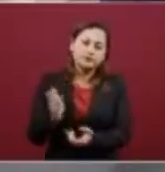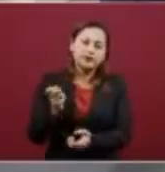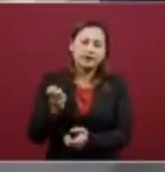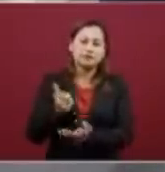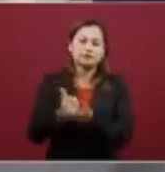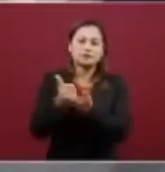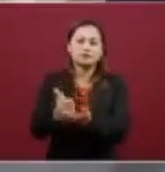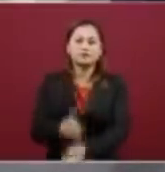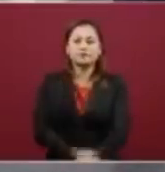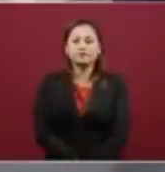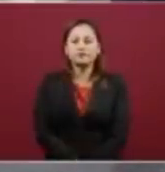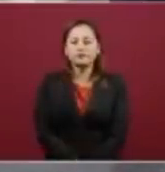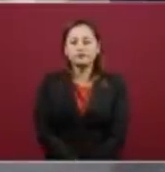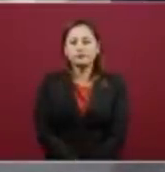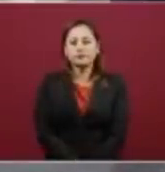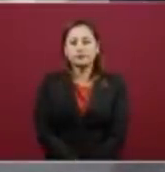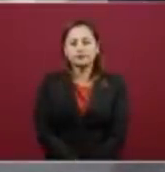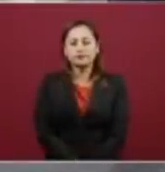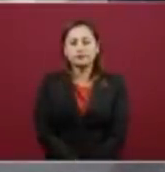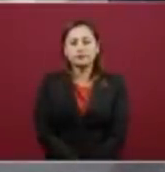favor.